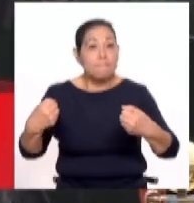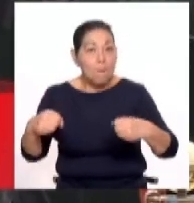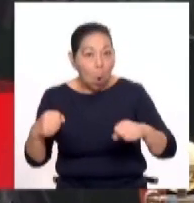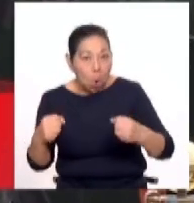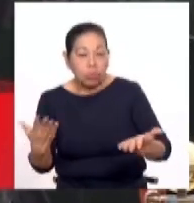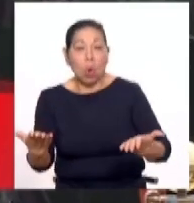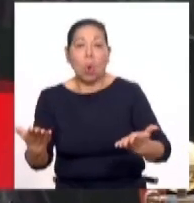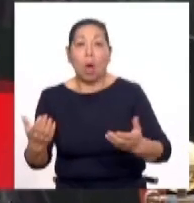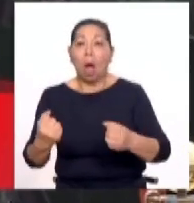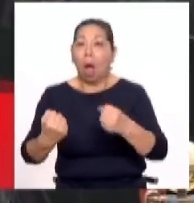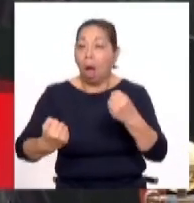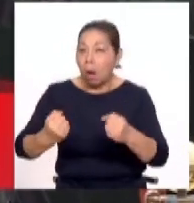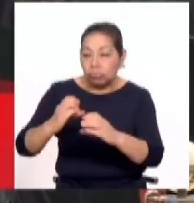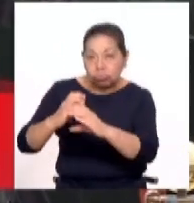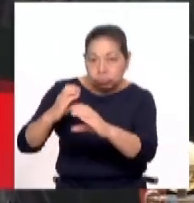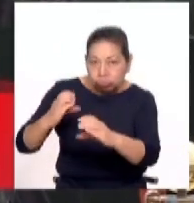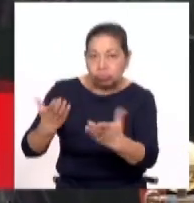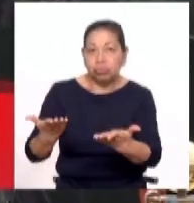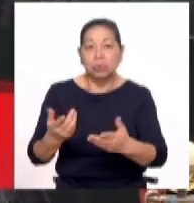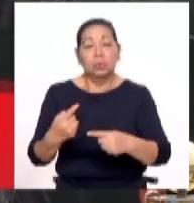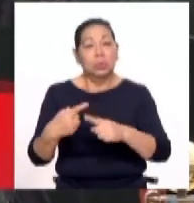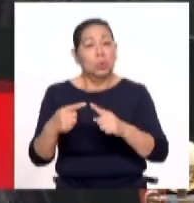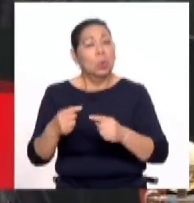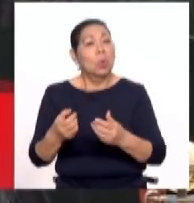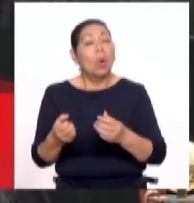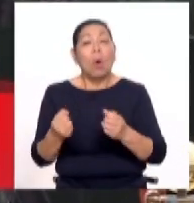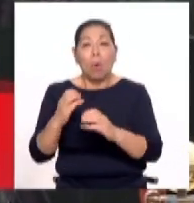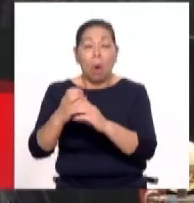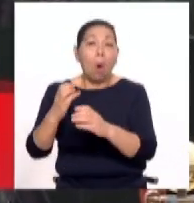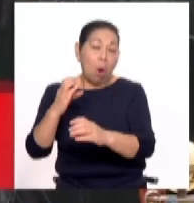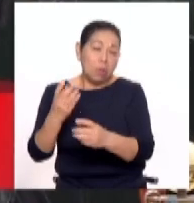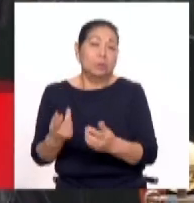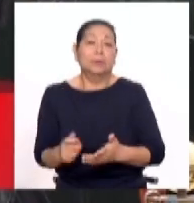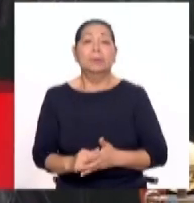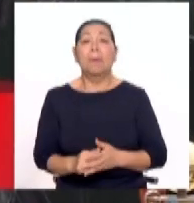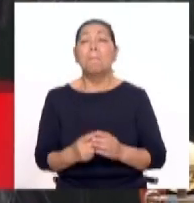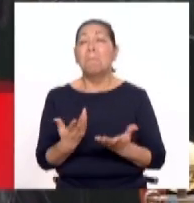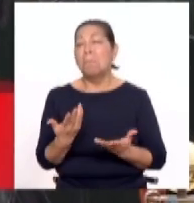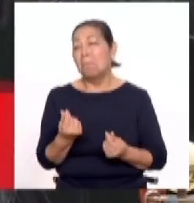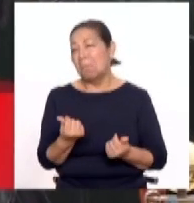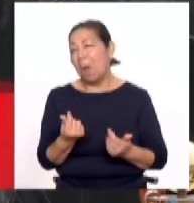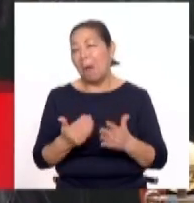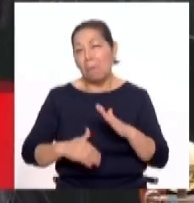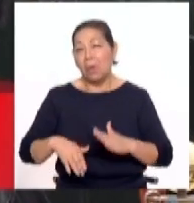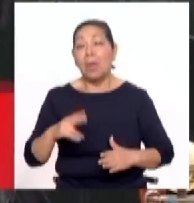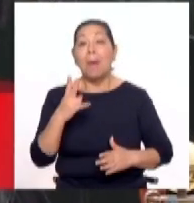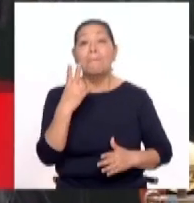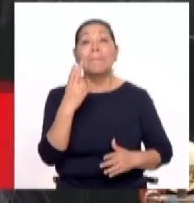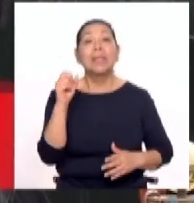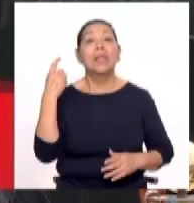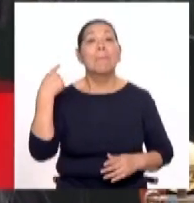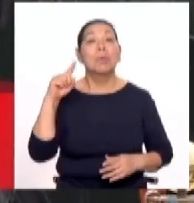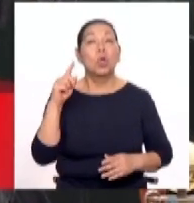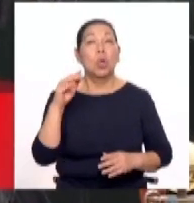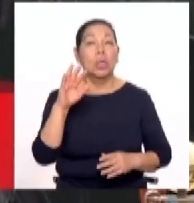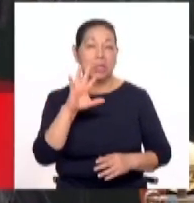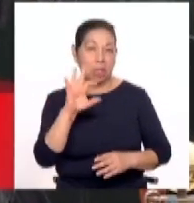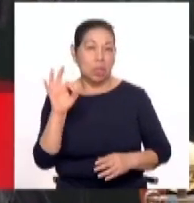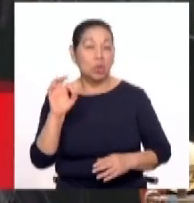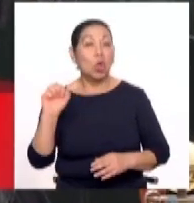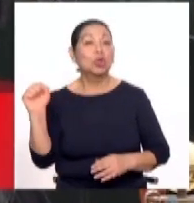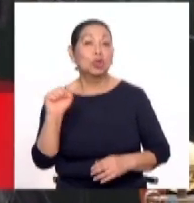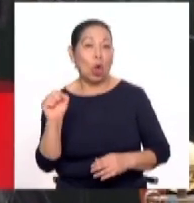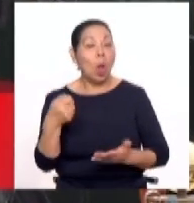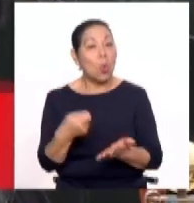motocicletas, automóviles y un minibús por un valor que supera los 20 millones y medio de